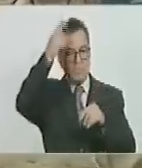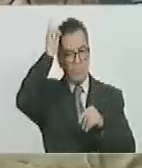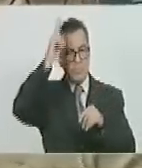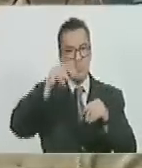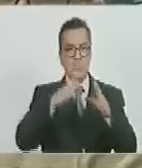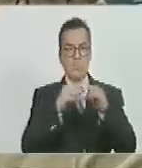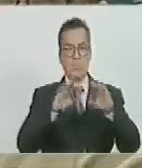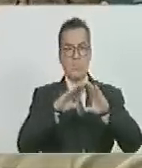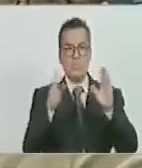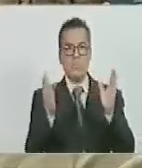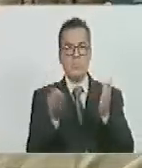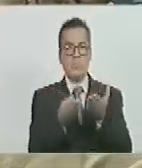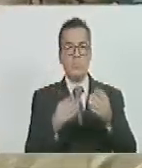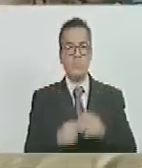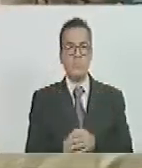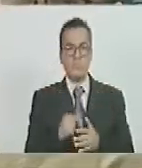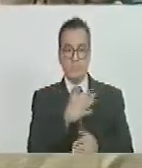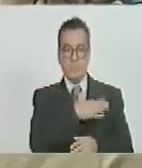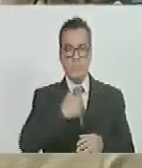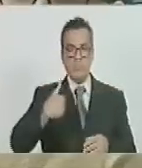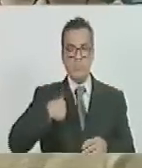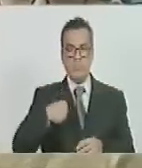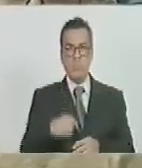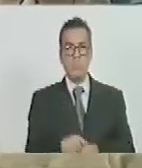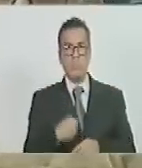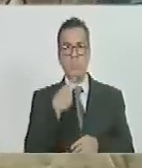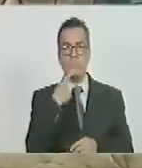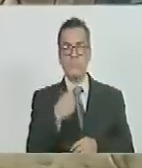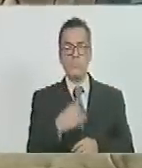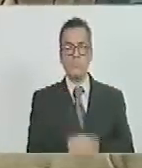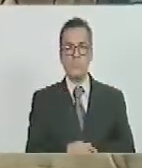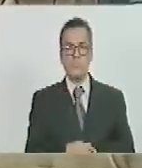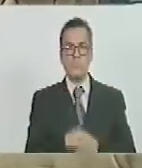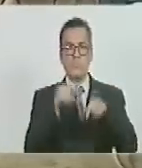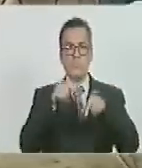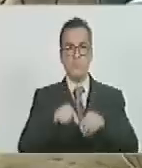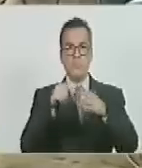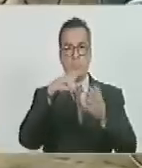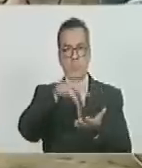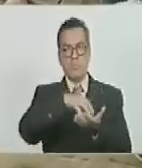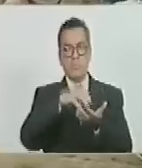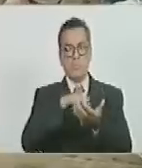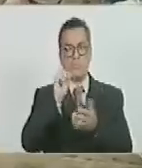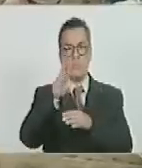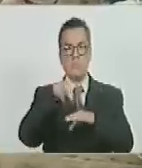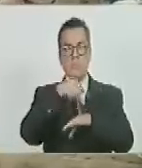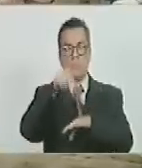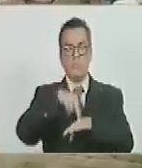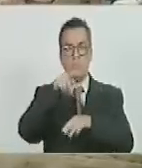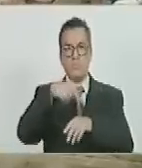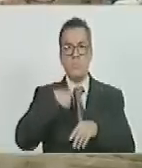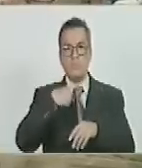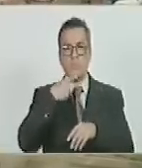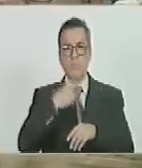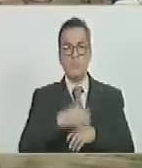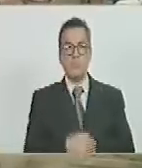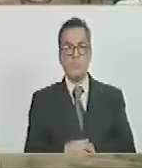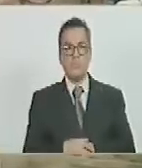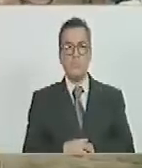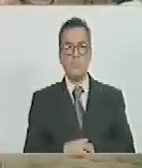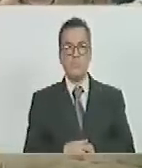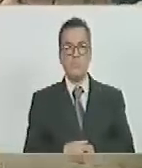del mundo, quiero expresar desde acá, desde este Parlamento, para decirle